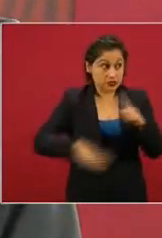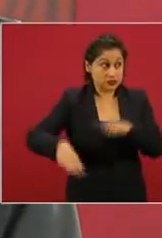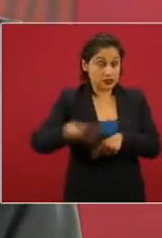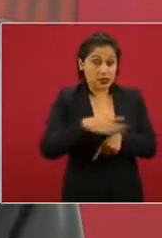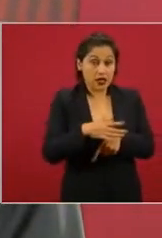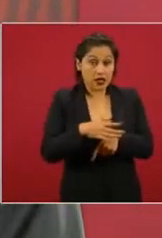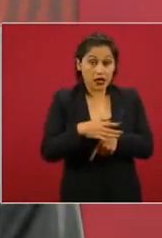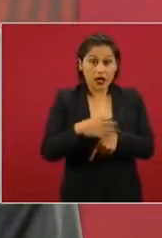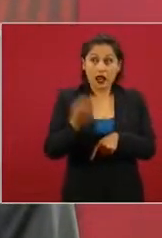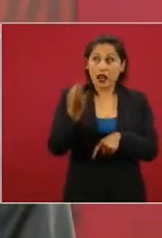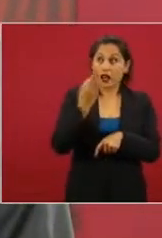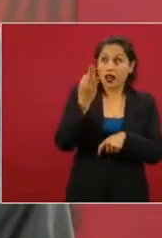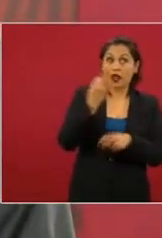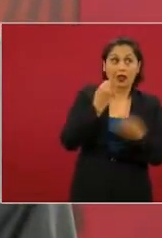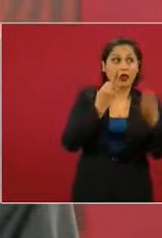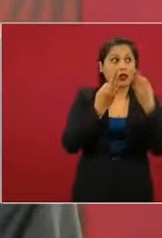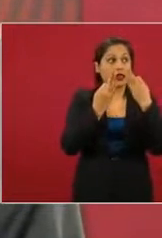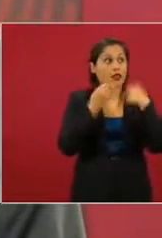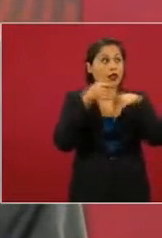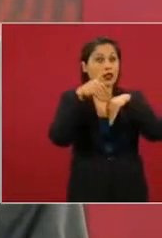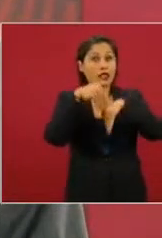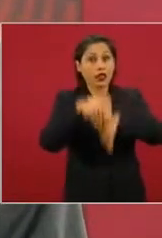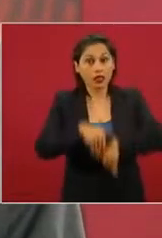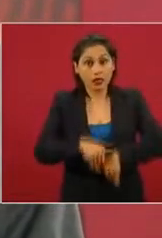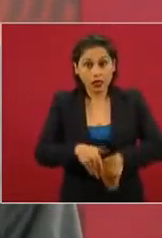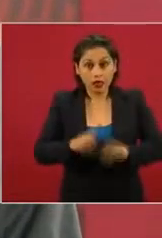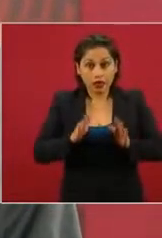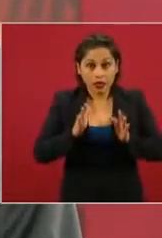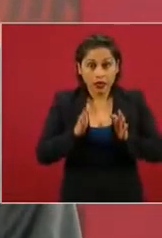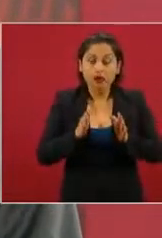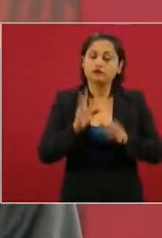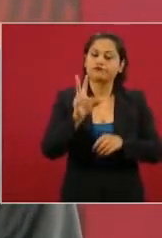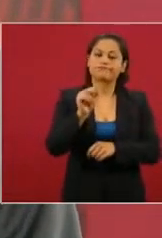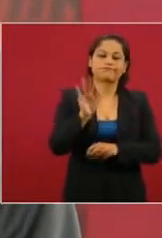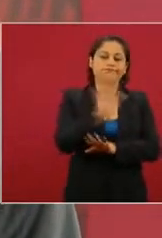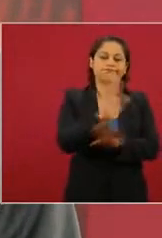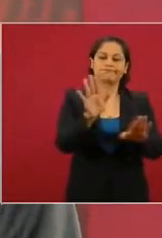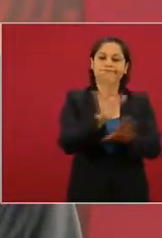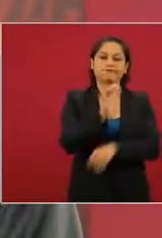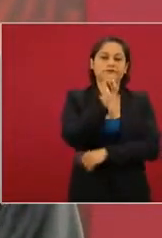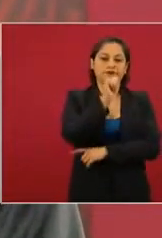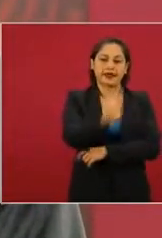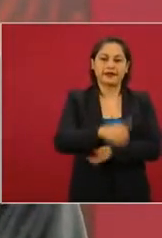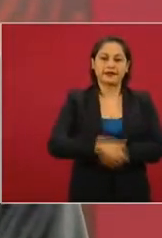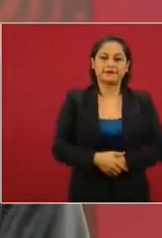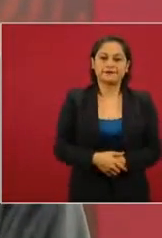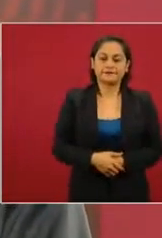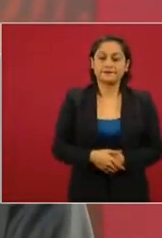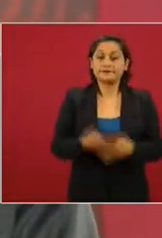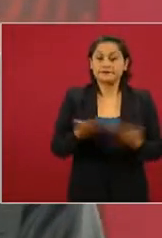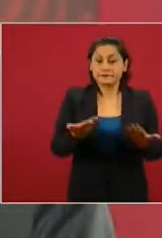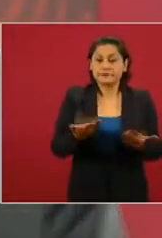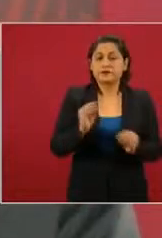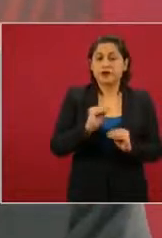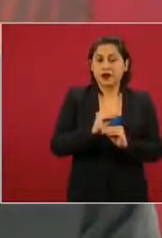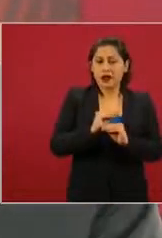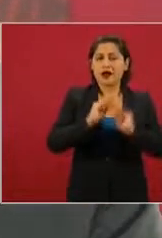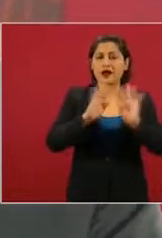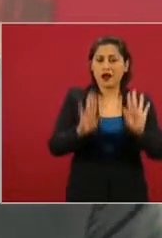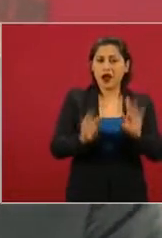la República le ha funcionado la necedad en su discurso, porque es un discurso que se ha mantenido pese a todo, no lo ha